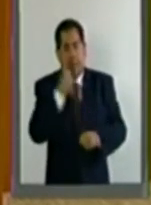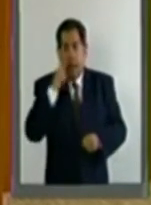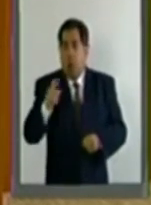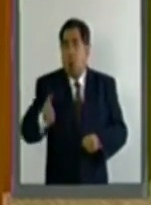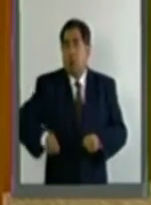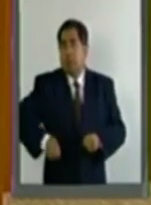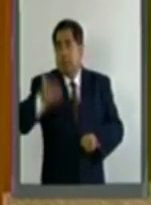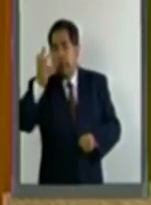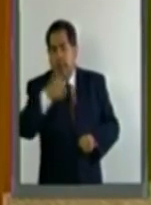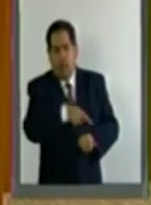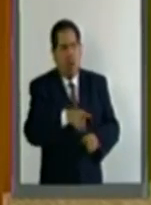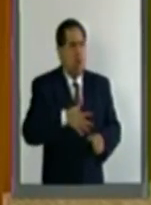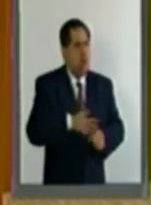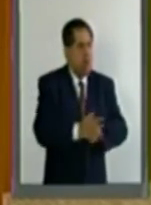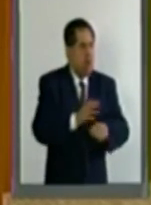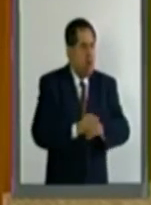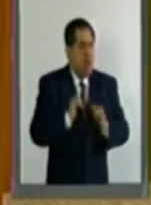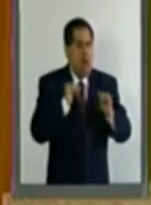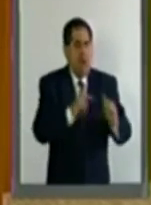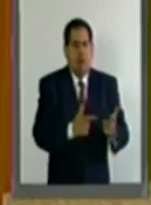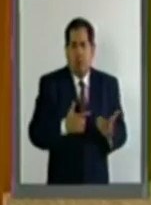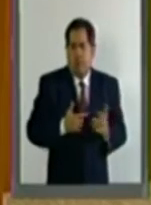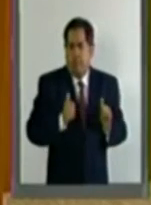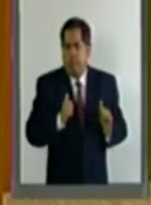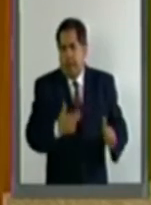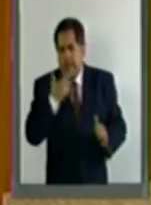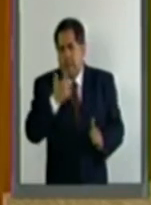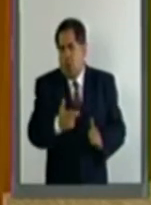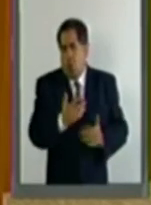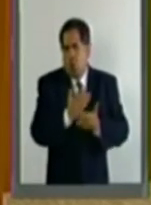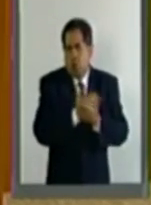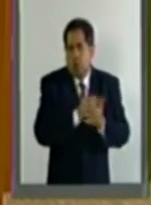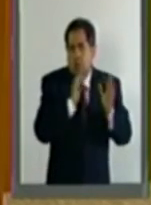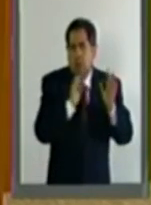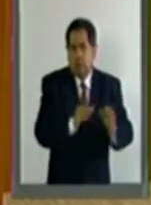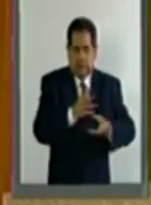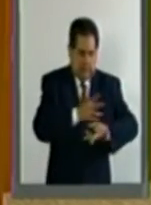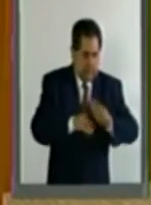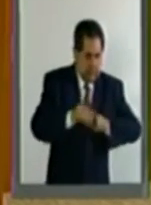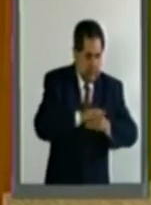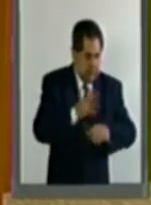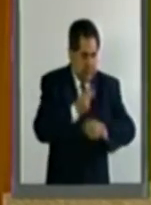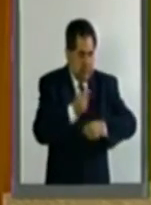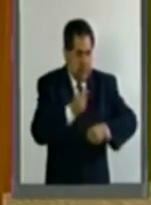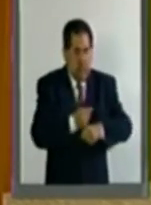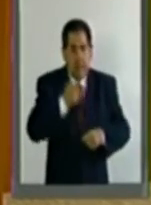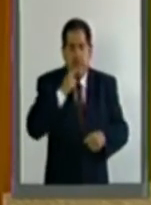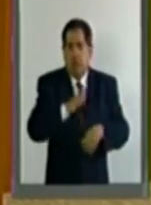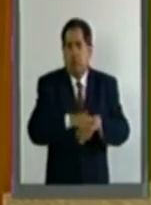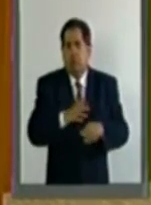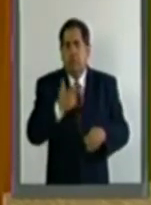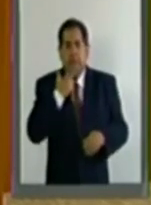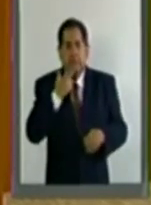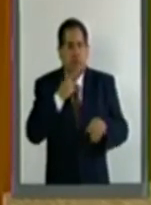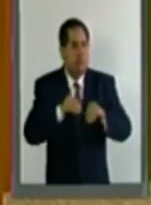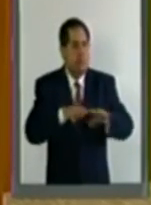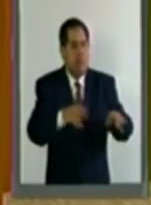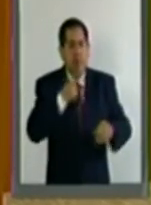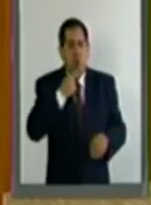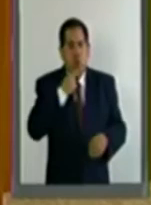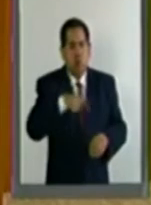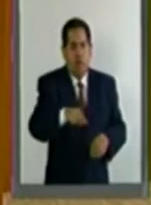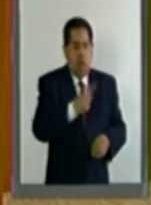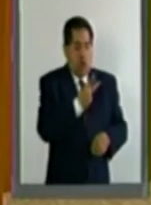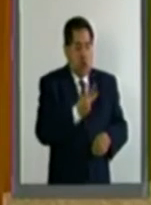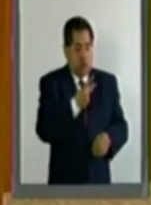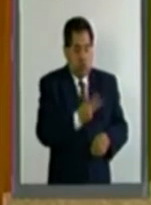de agua del estado de Chihuahua por la entrega a los Estados Unidos se compense con mayor eficiencia en el uso de los